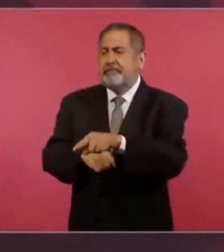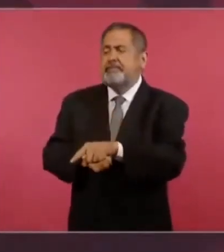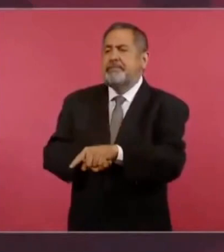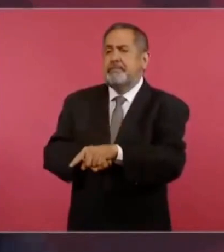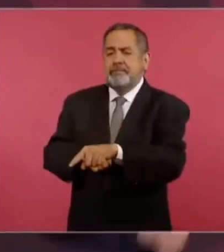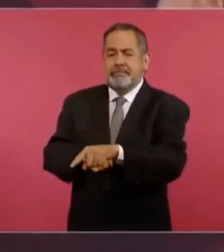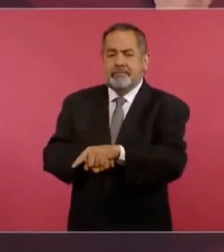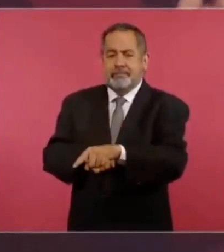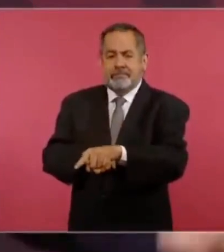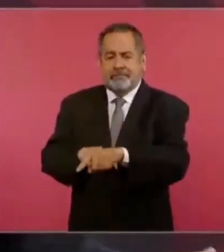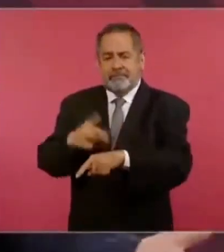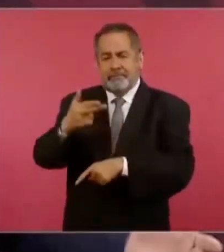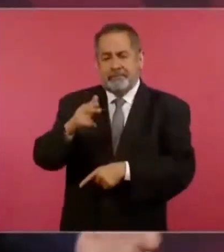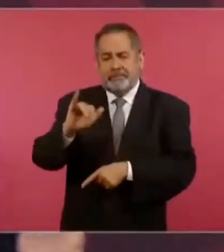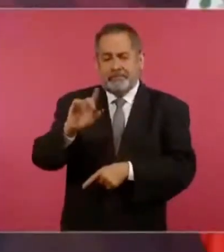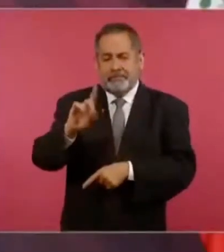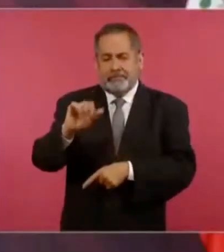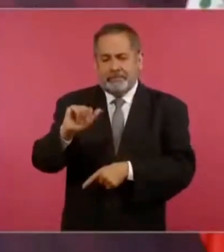en Hidalgo,